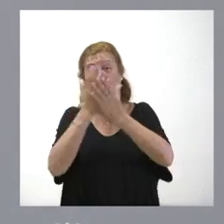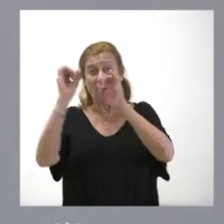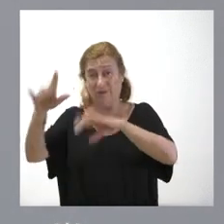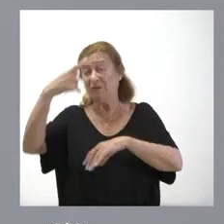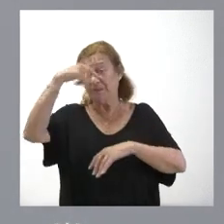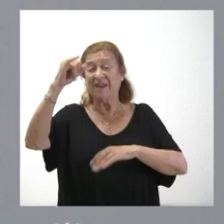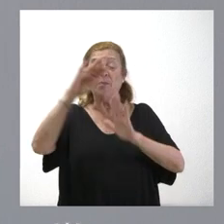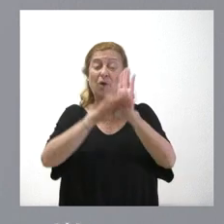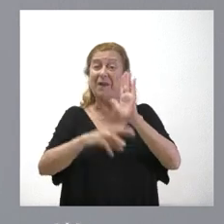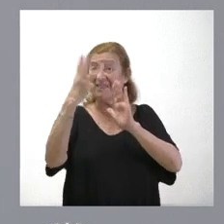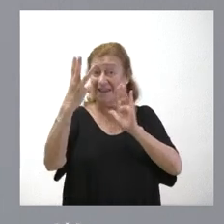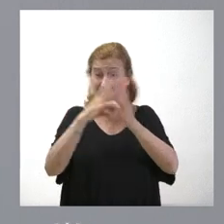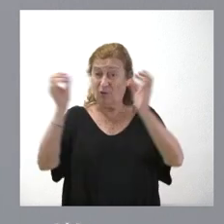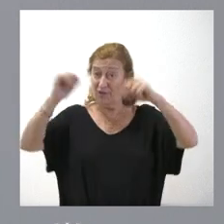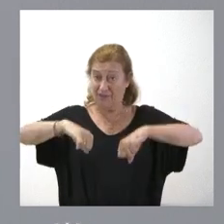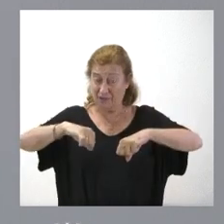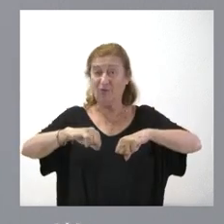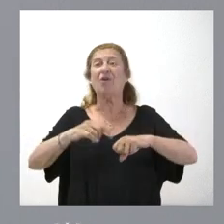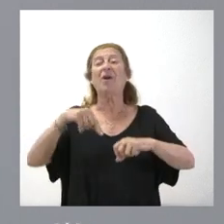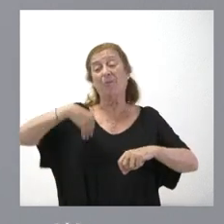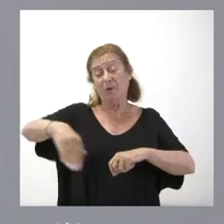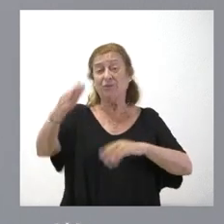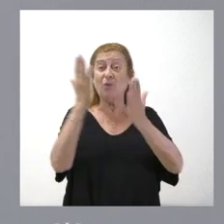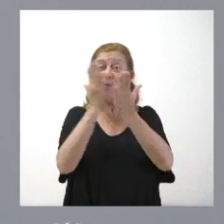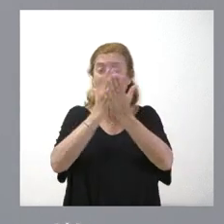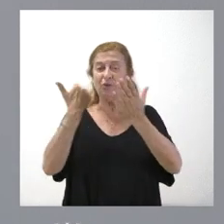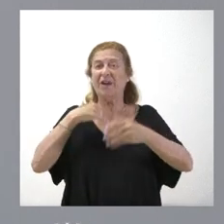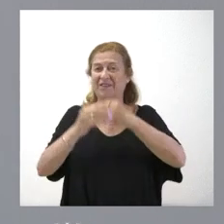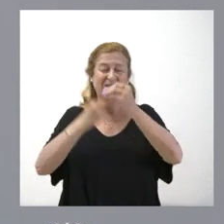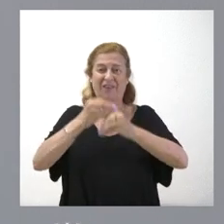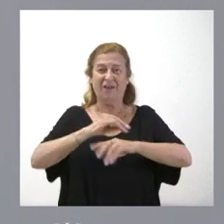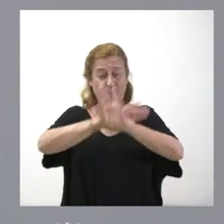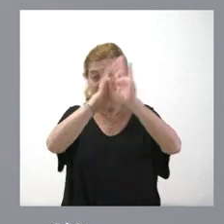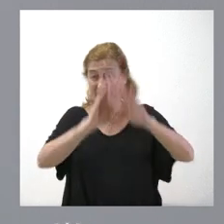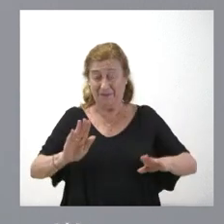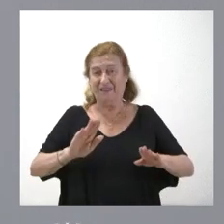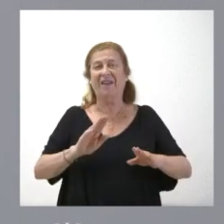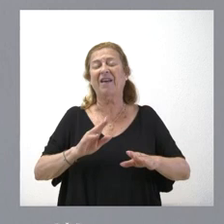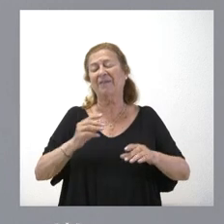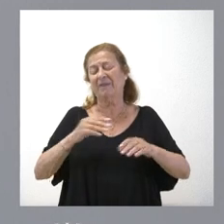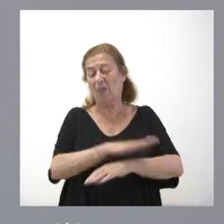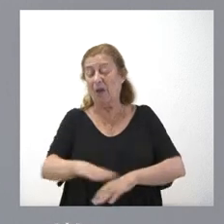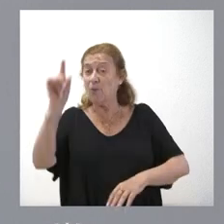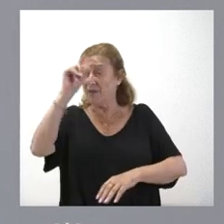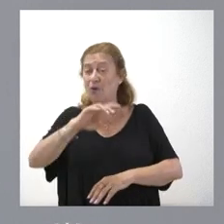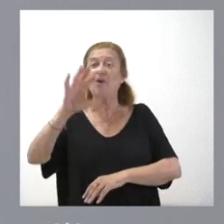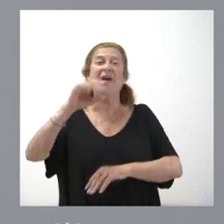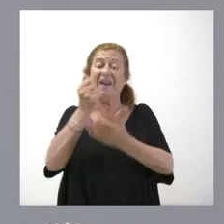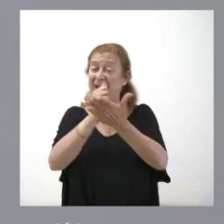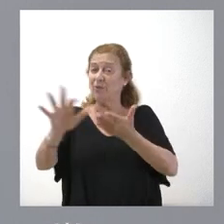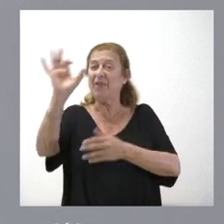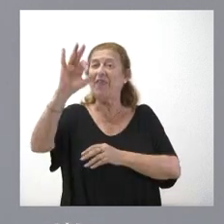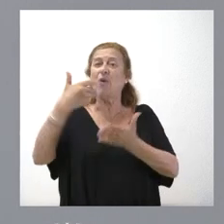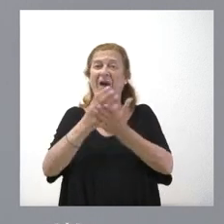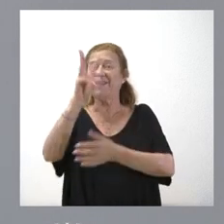conciliación además en el próximo curso ya se instala completamente la educación gratuita infantil de c a 3